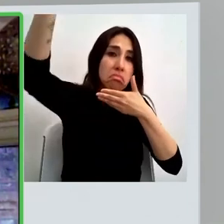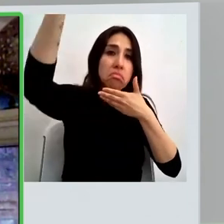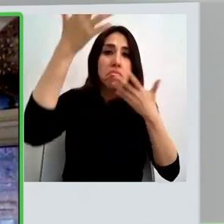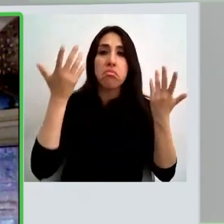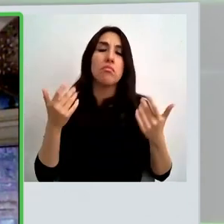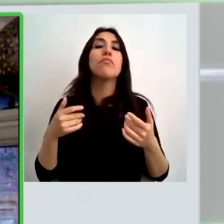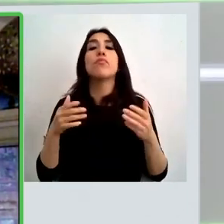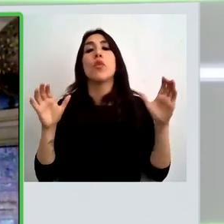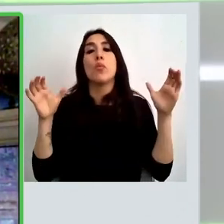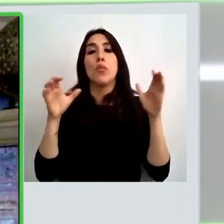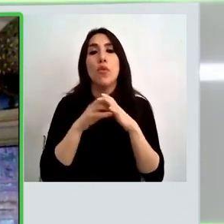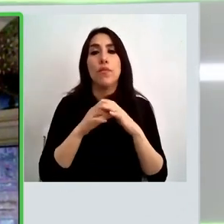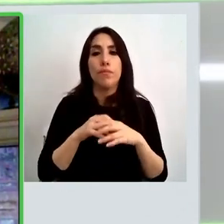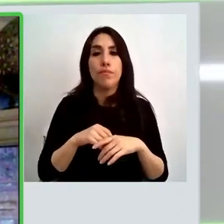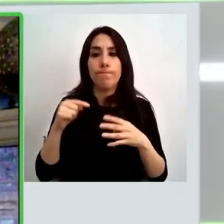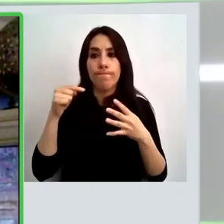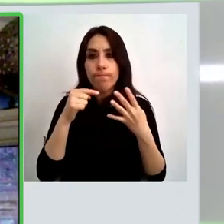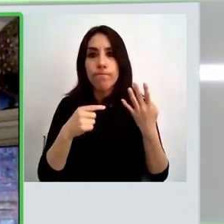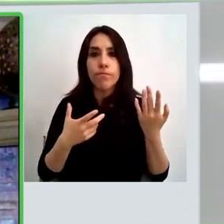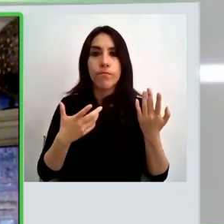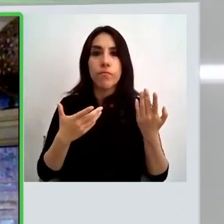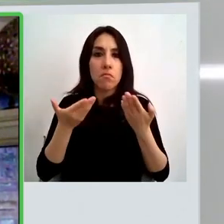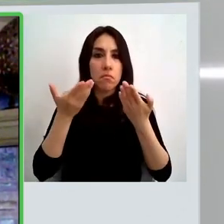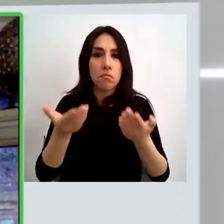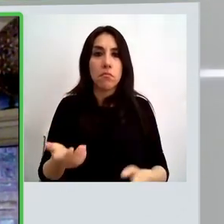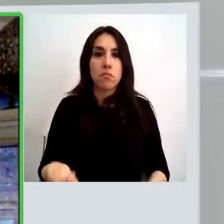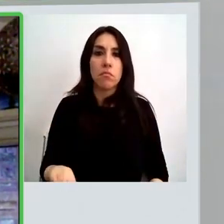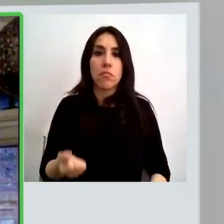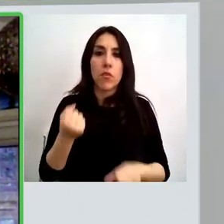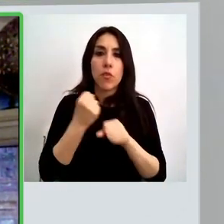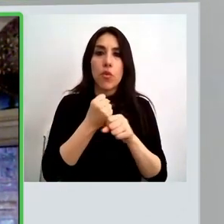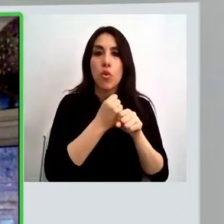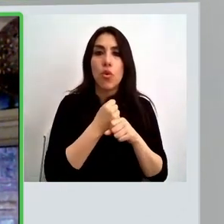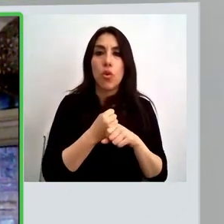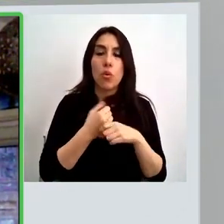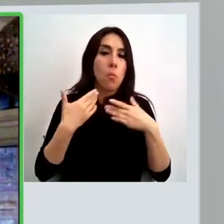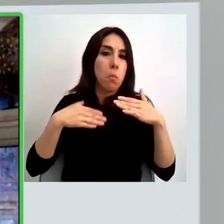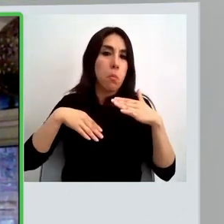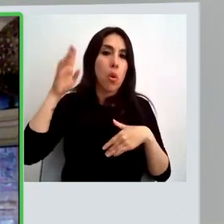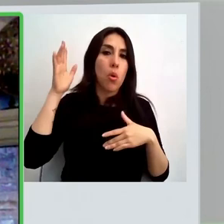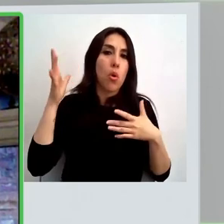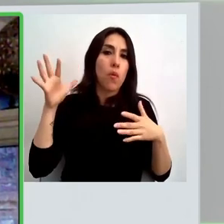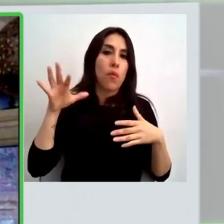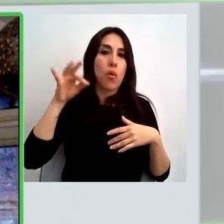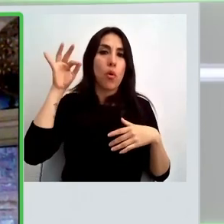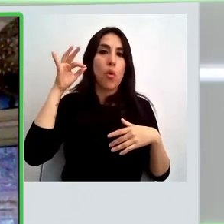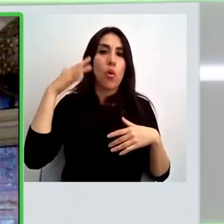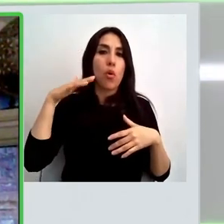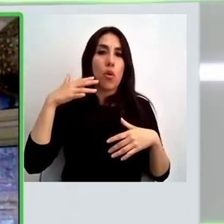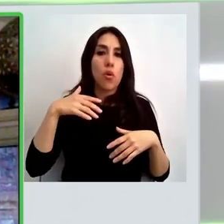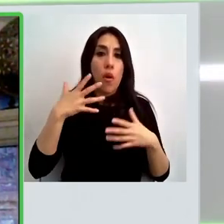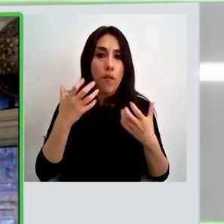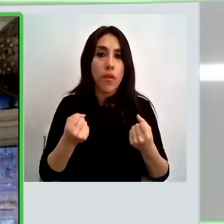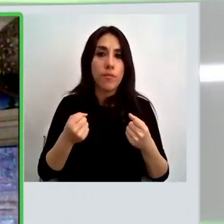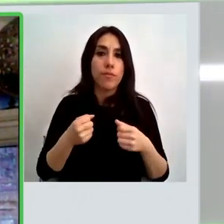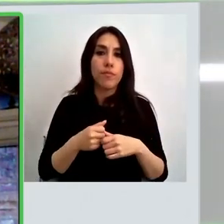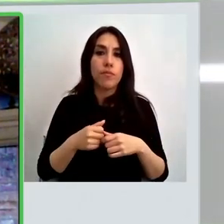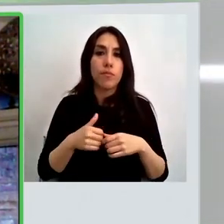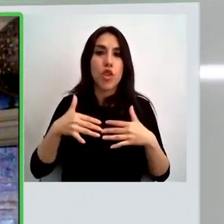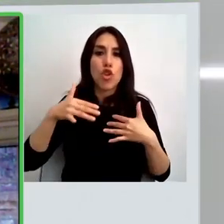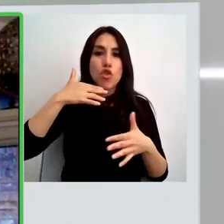recursos para empleados más exitosos que existe en esa en ese ámbito y ha ayudado a las